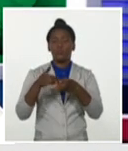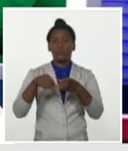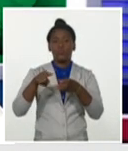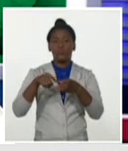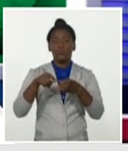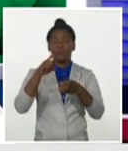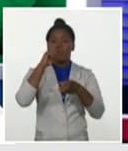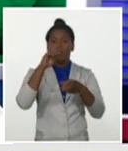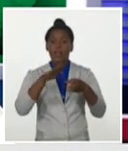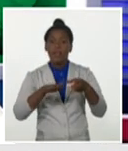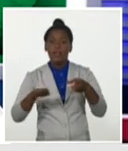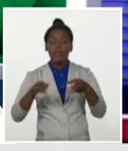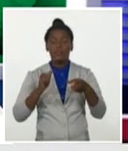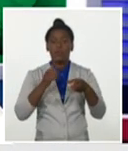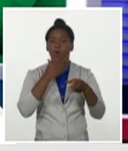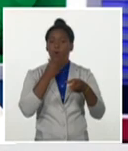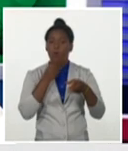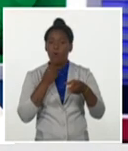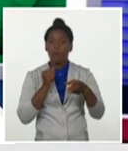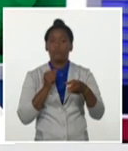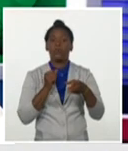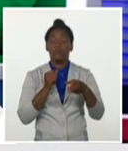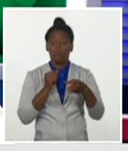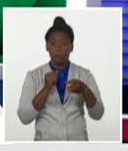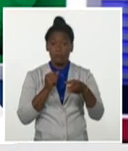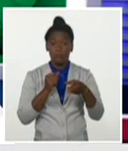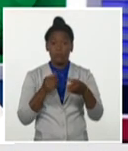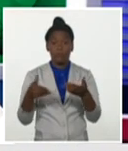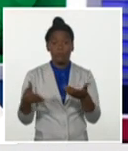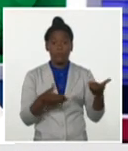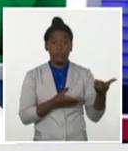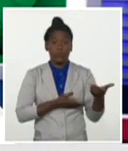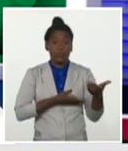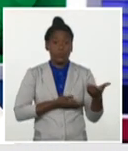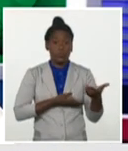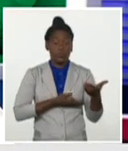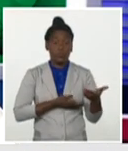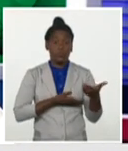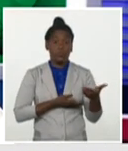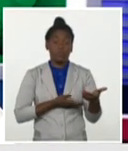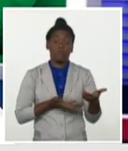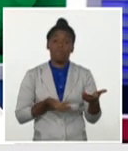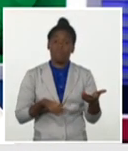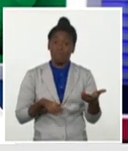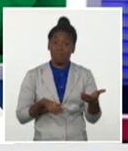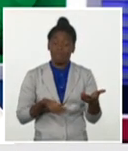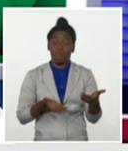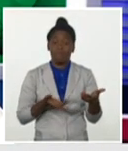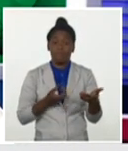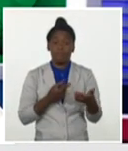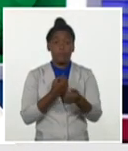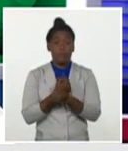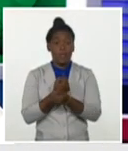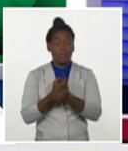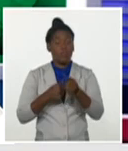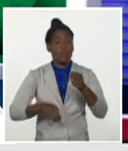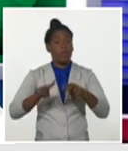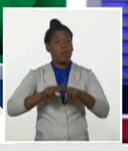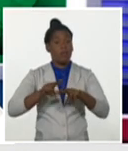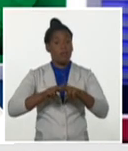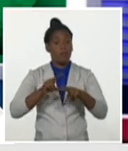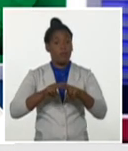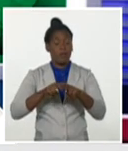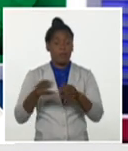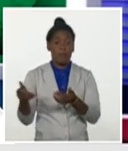niños, jóvenes, menores de 18 años, lactantes, diagnosticados aquí en la provincia de La Habana,